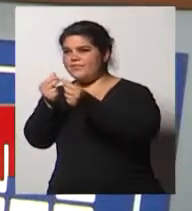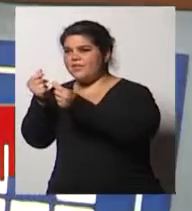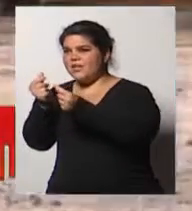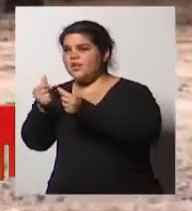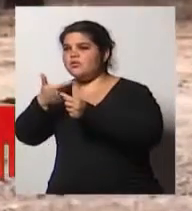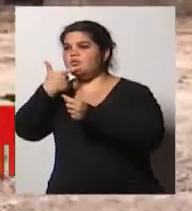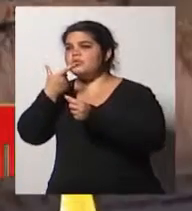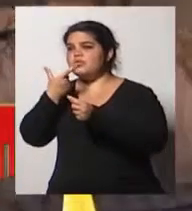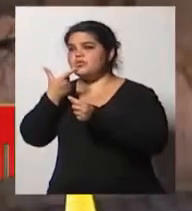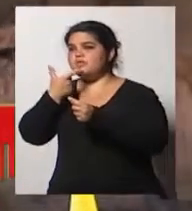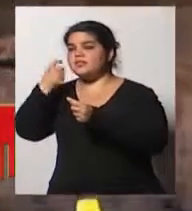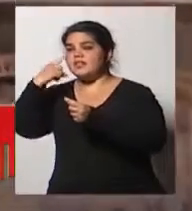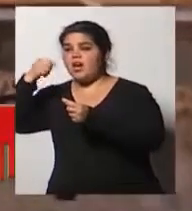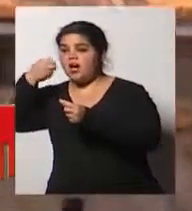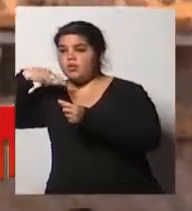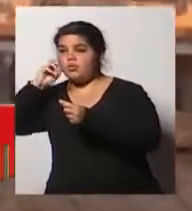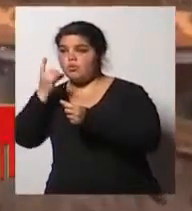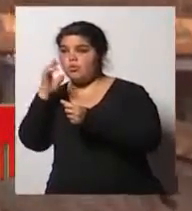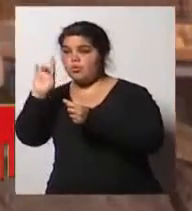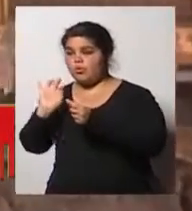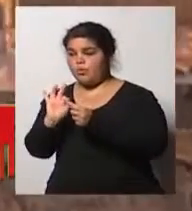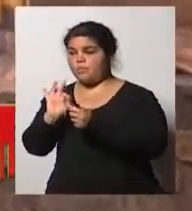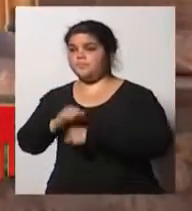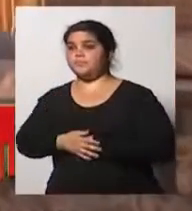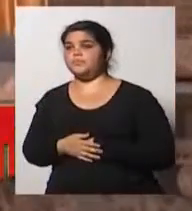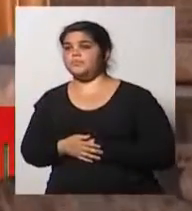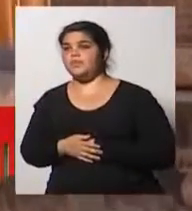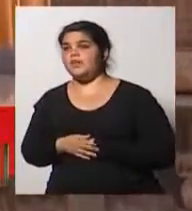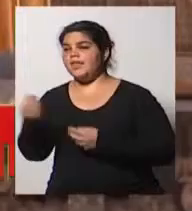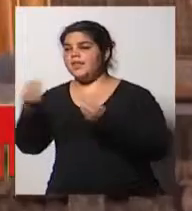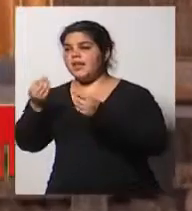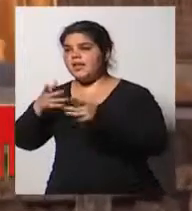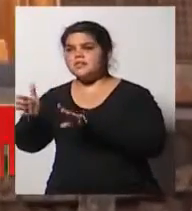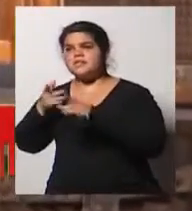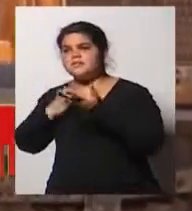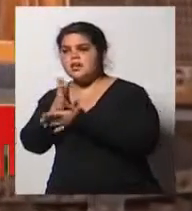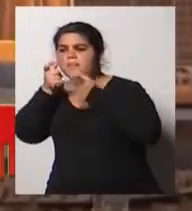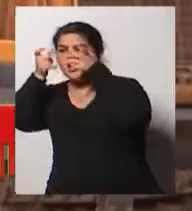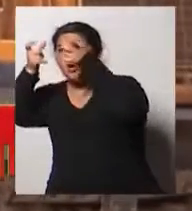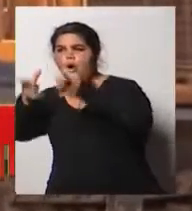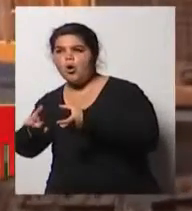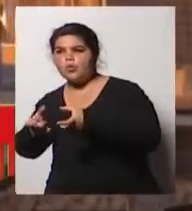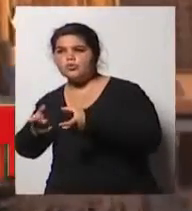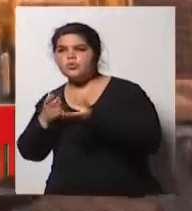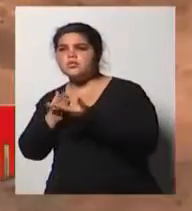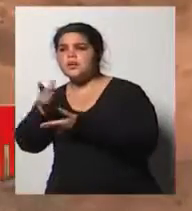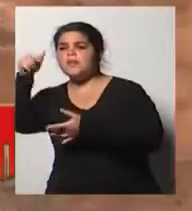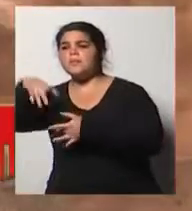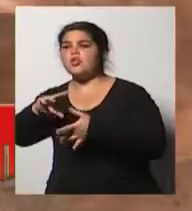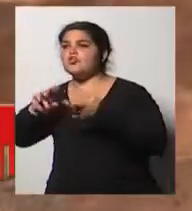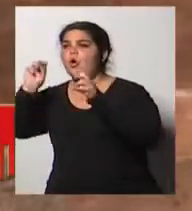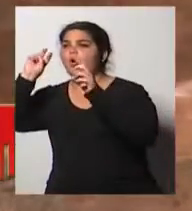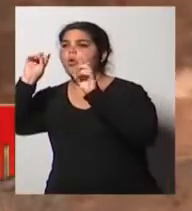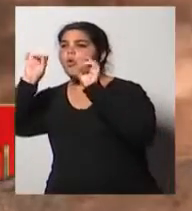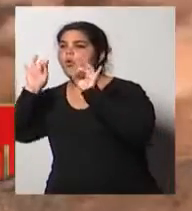tomó exactamente a tiempo y teniendo todas las precauciones del caso. Ese derrame fue un incidente y no